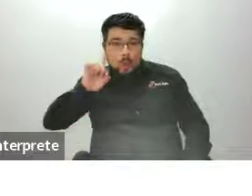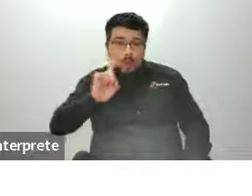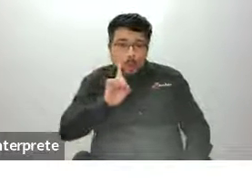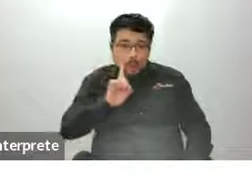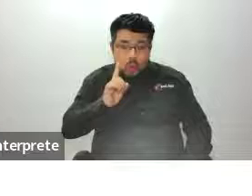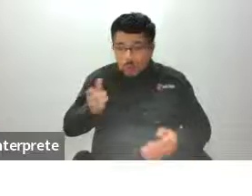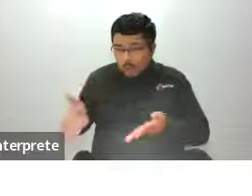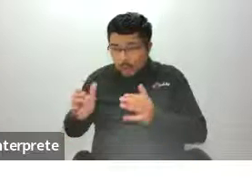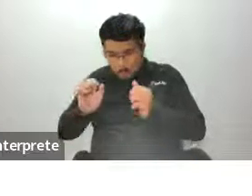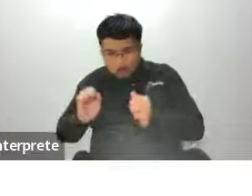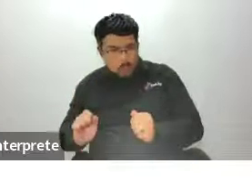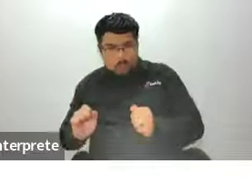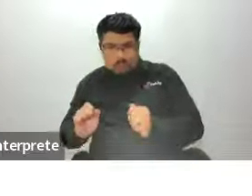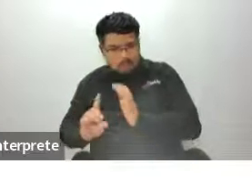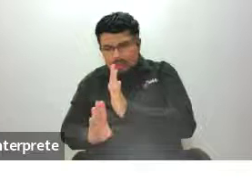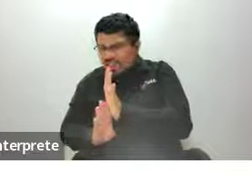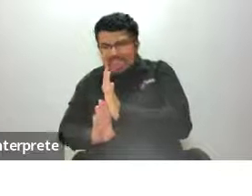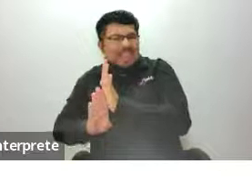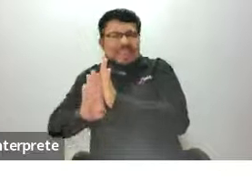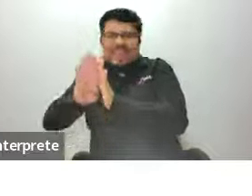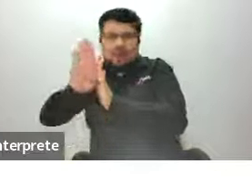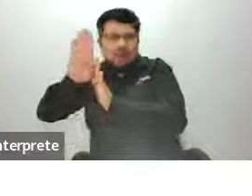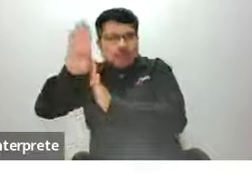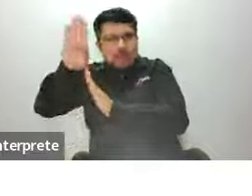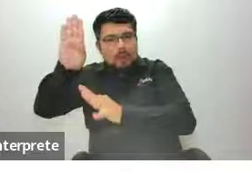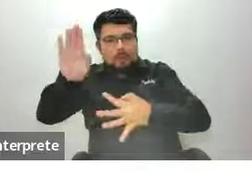para desarrollar una lengua, todo. Sin embargo,